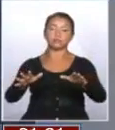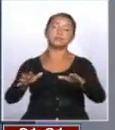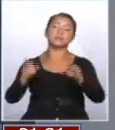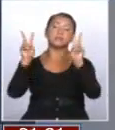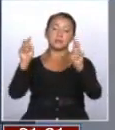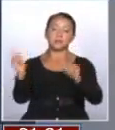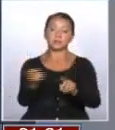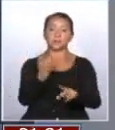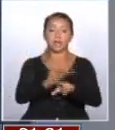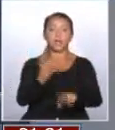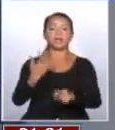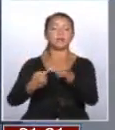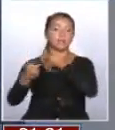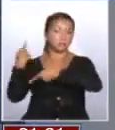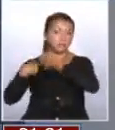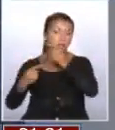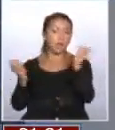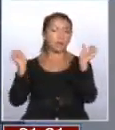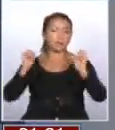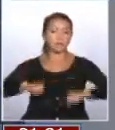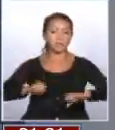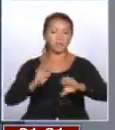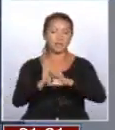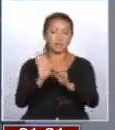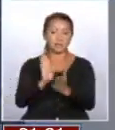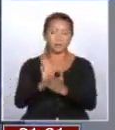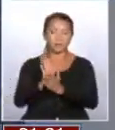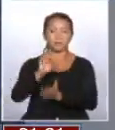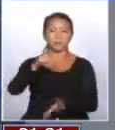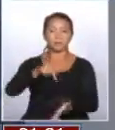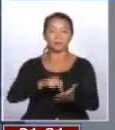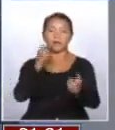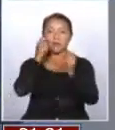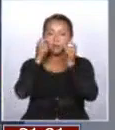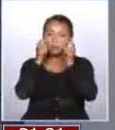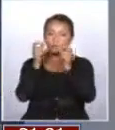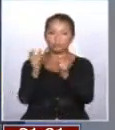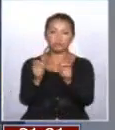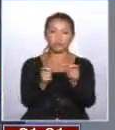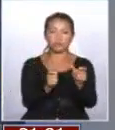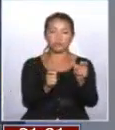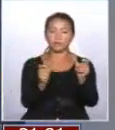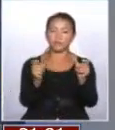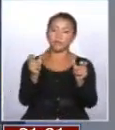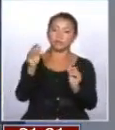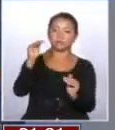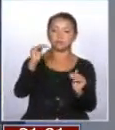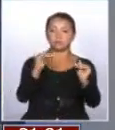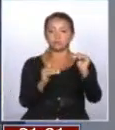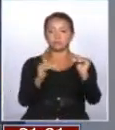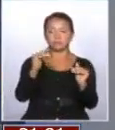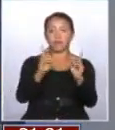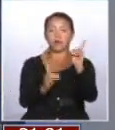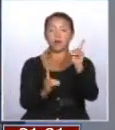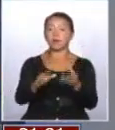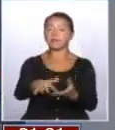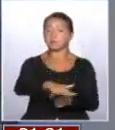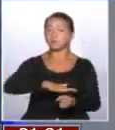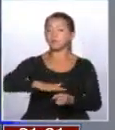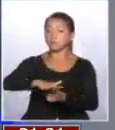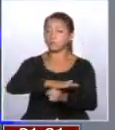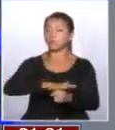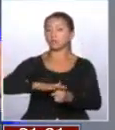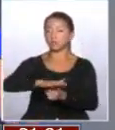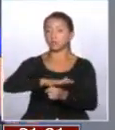que tiene una historia y es la aprobación de un estatuto parlamentario que regule todas aquellas situaciones que